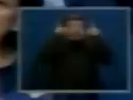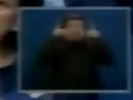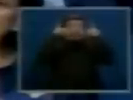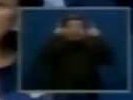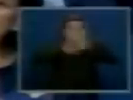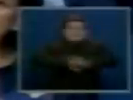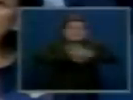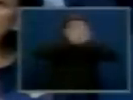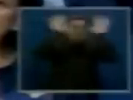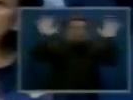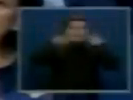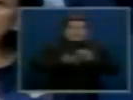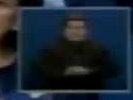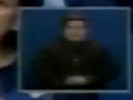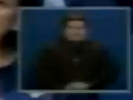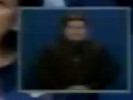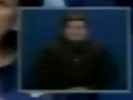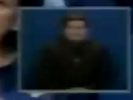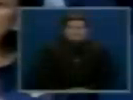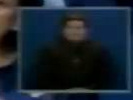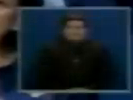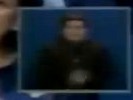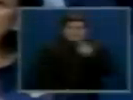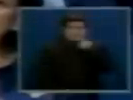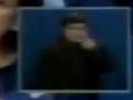clara y precisa. Y cito: